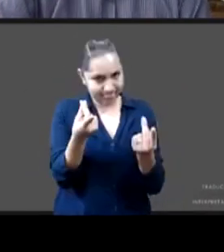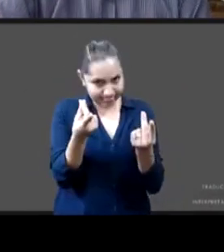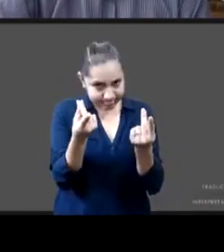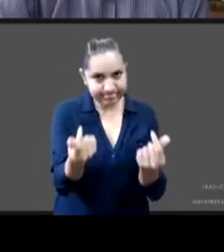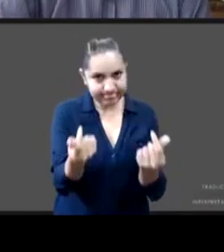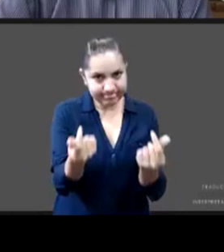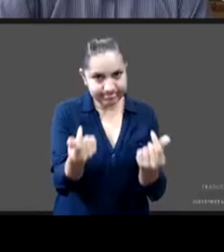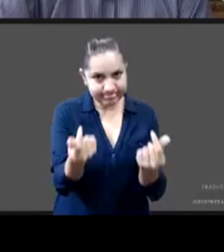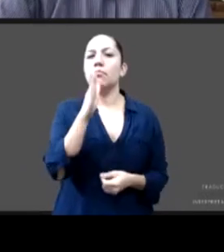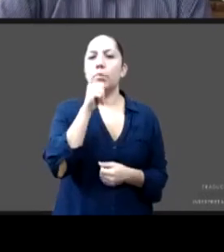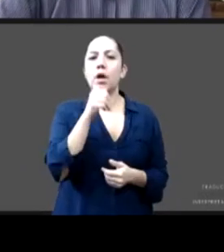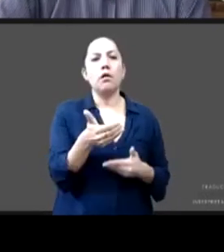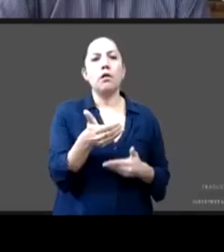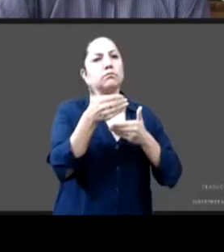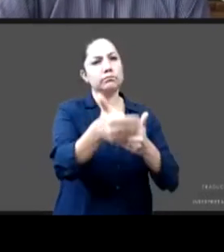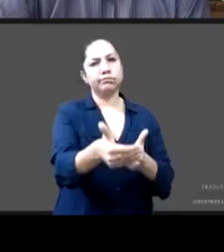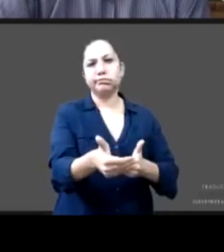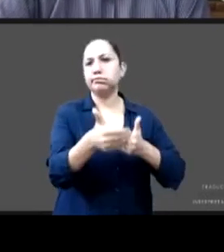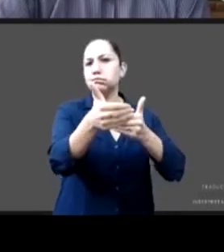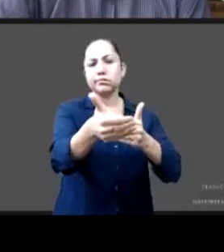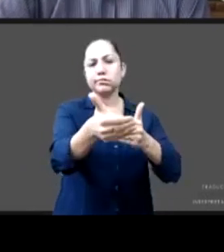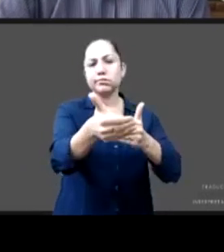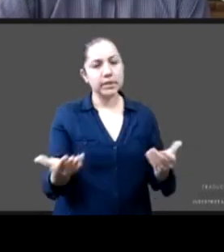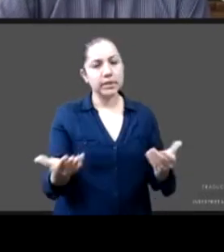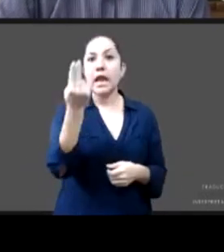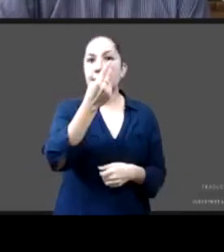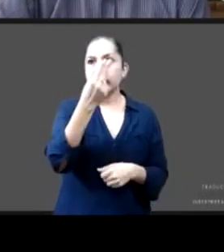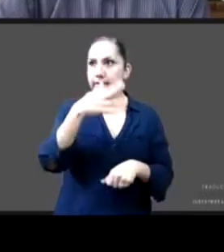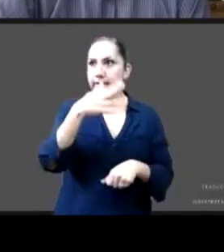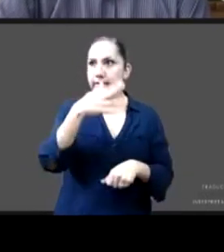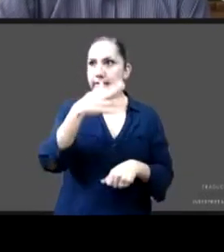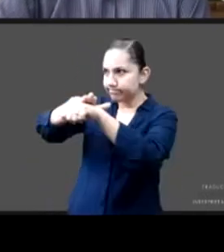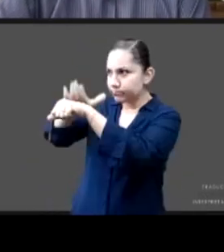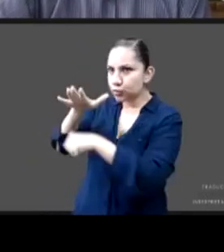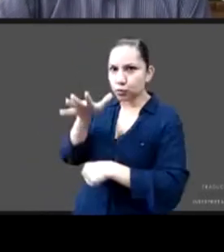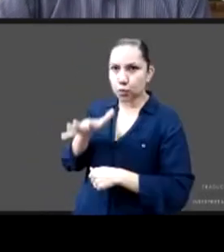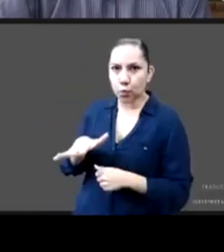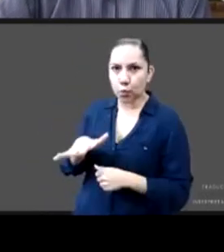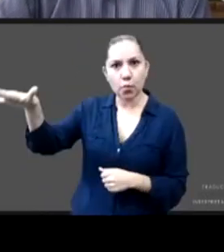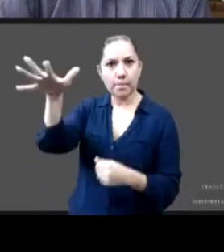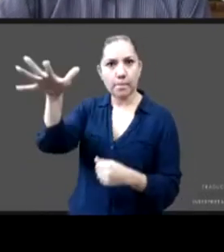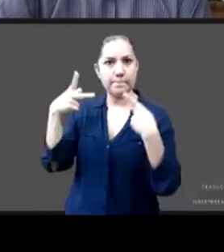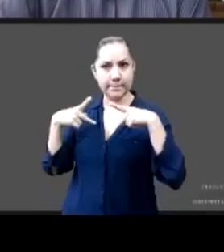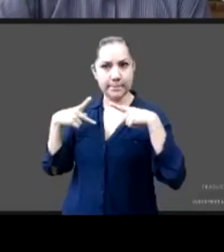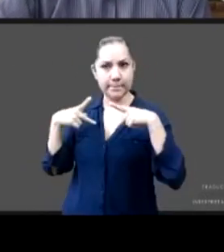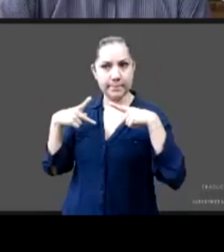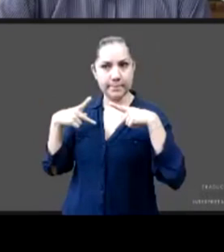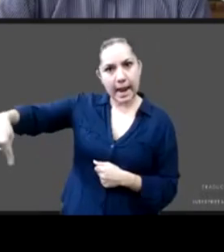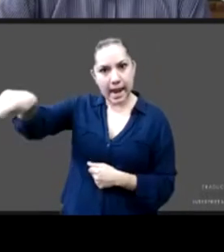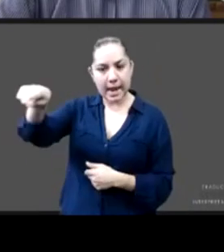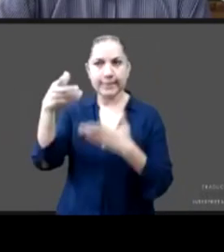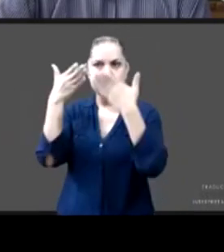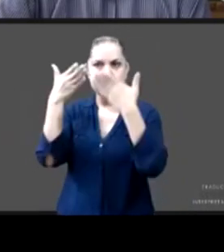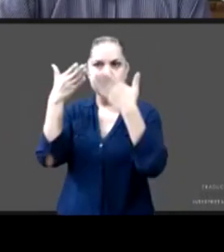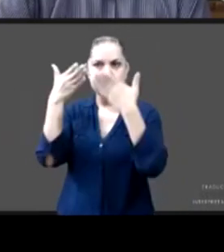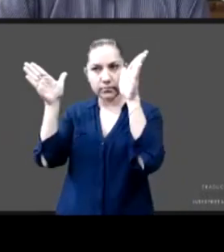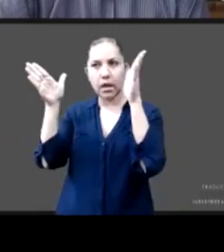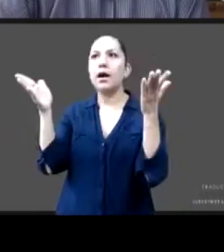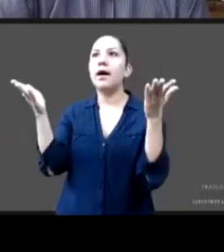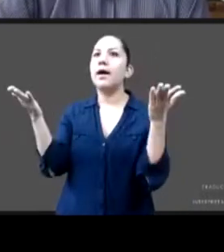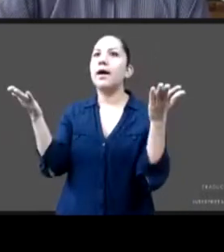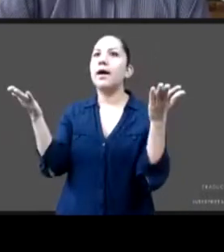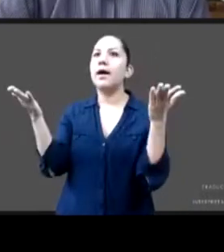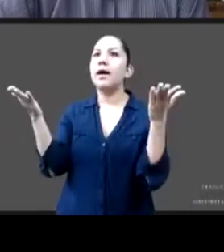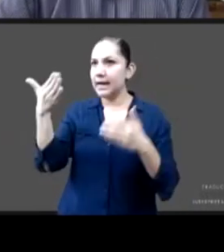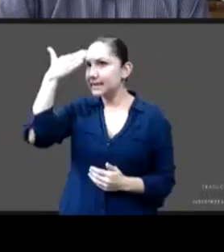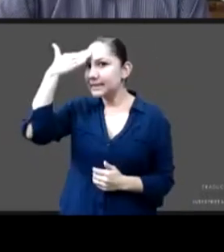Si se sensibiliza a la población, primero, de que existe una estructura en México,